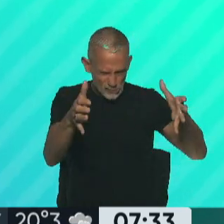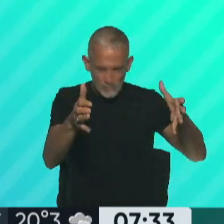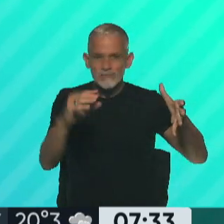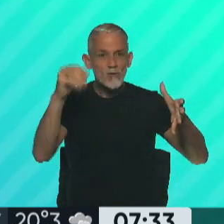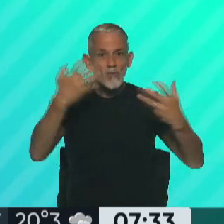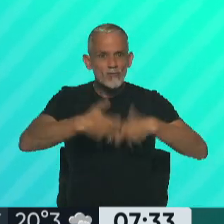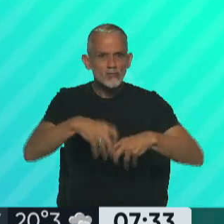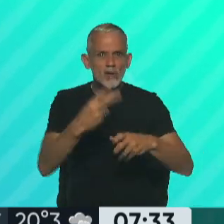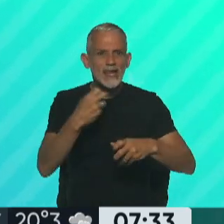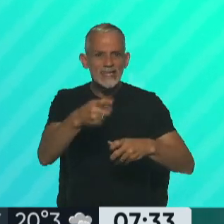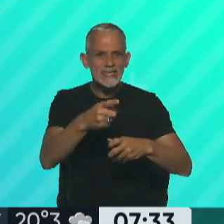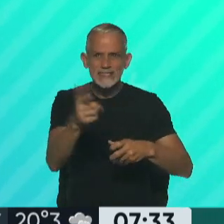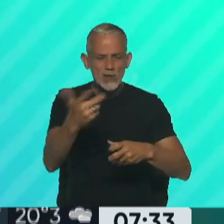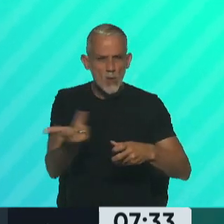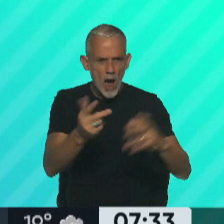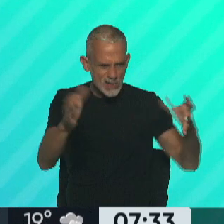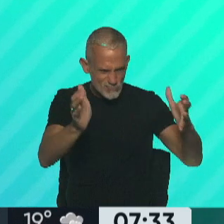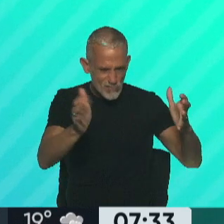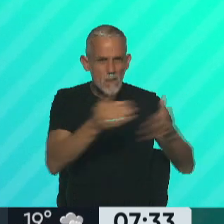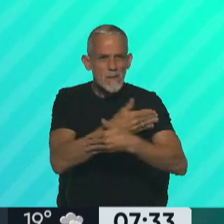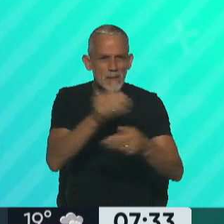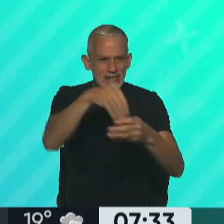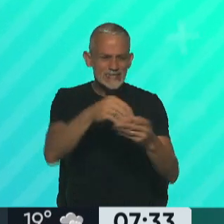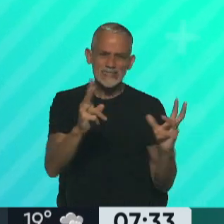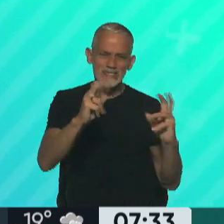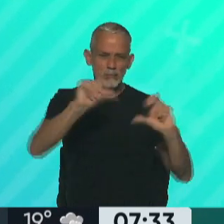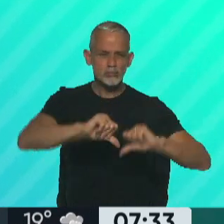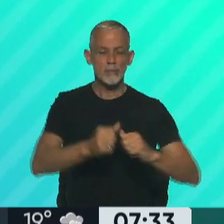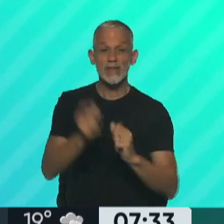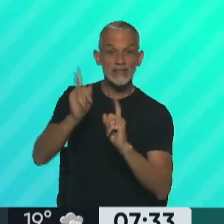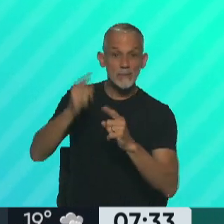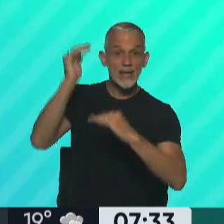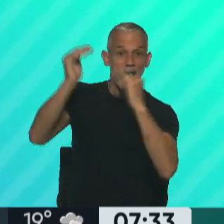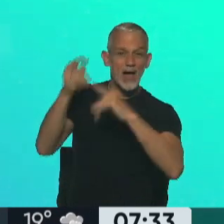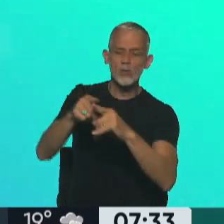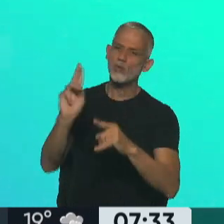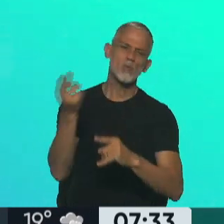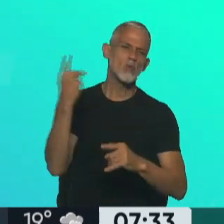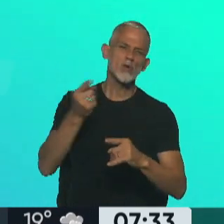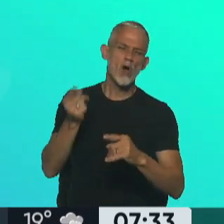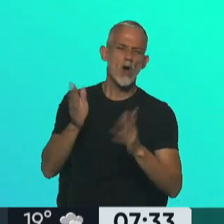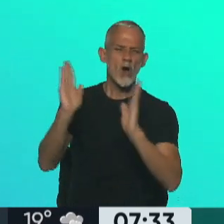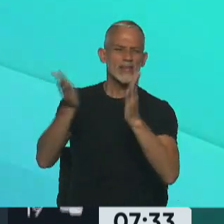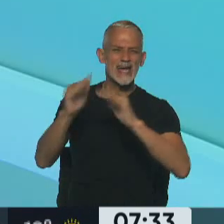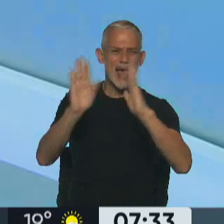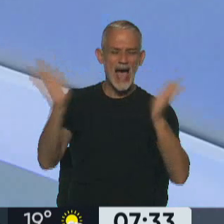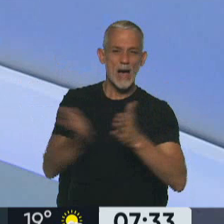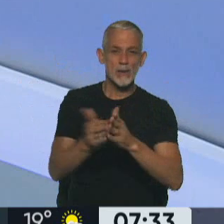because there is no electricity. Also, we have other patient in the ICU. Bueno,